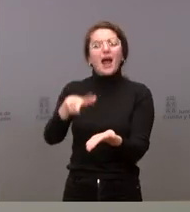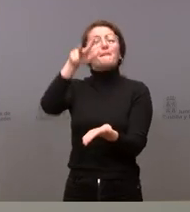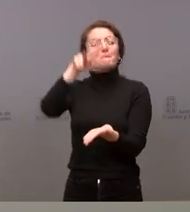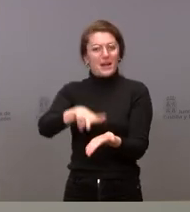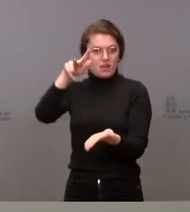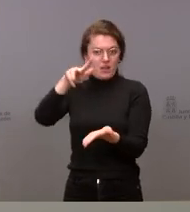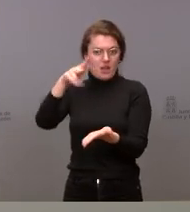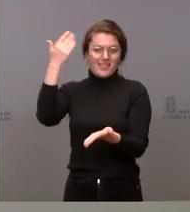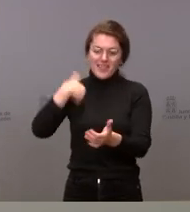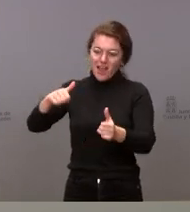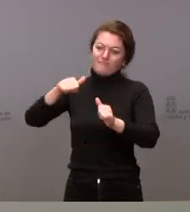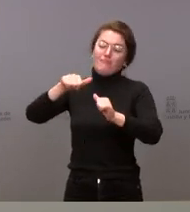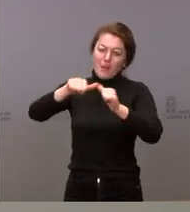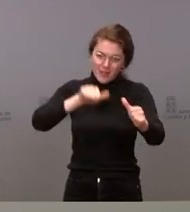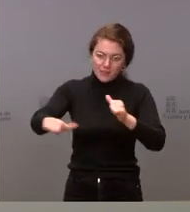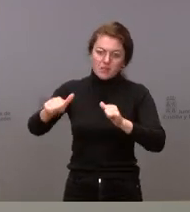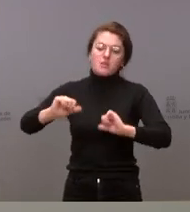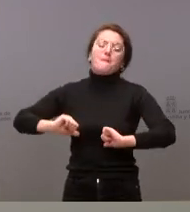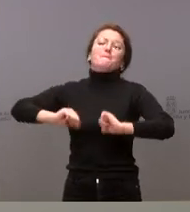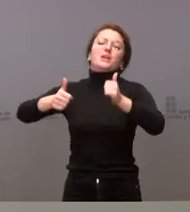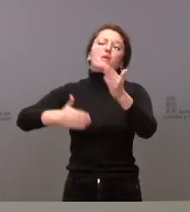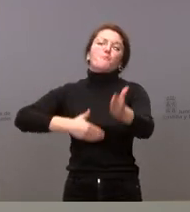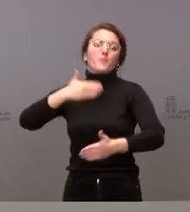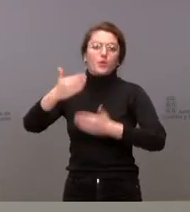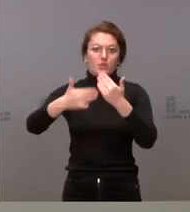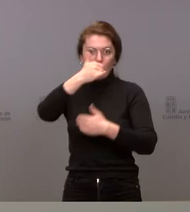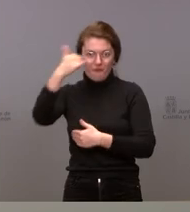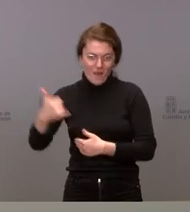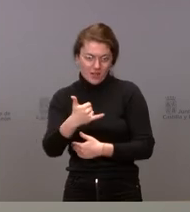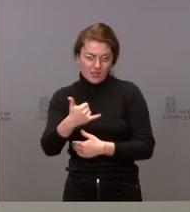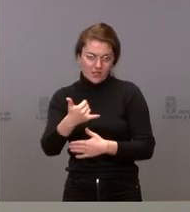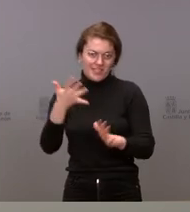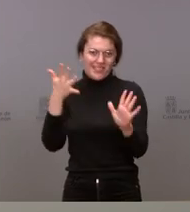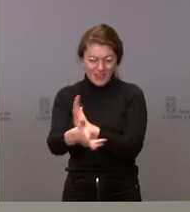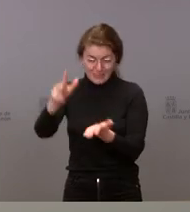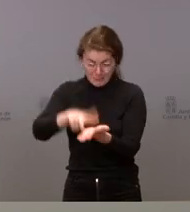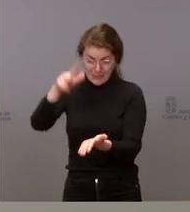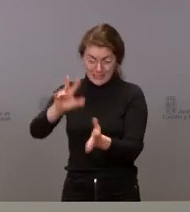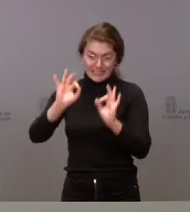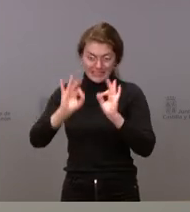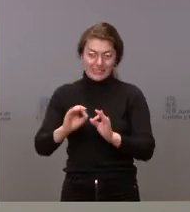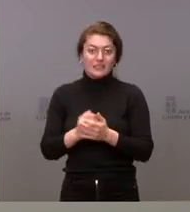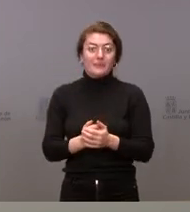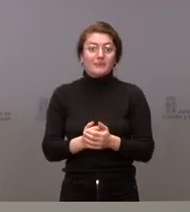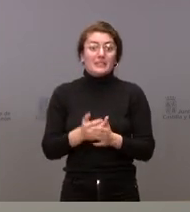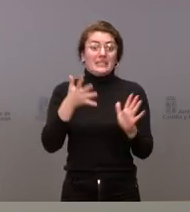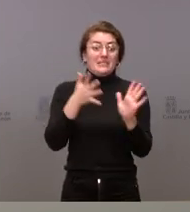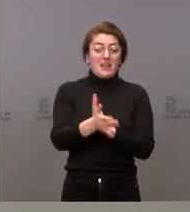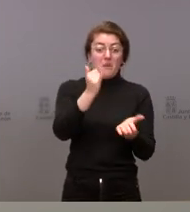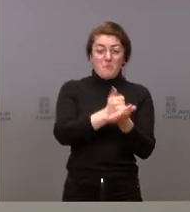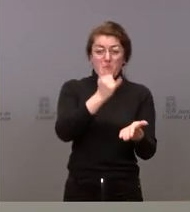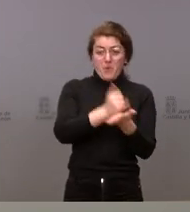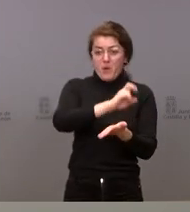proceso como le he explicado de la baja o sea eso sí que es validación eso no significa que las pruebas que se hacen en otros sitios no se